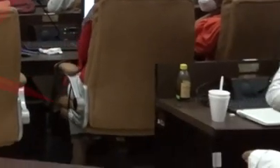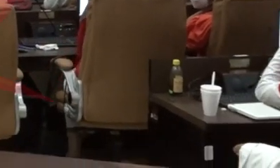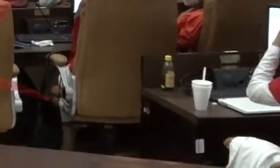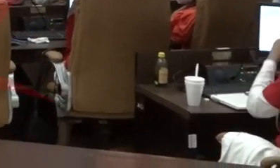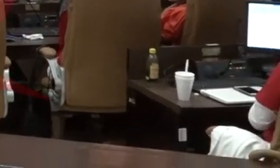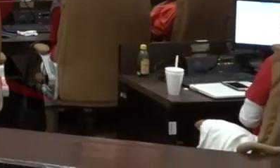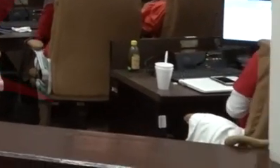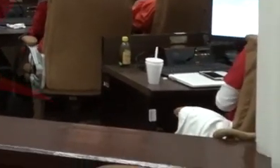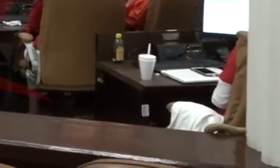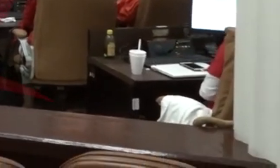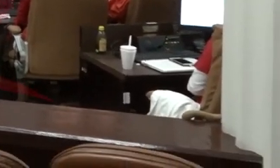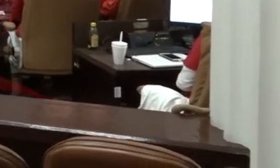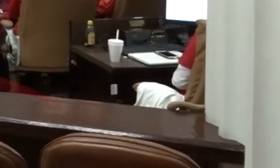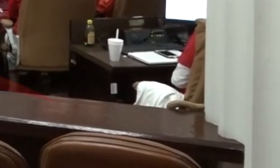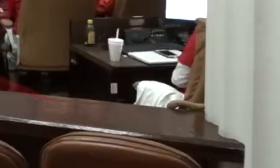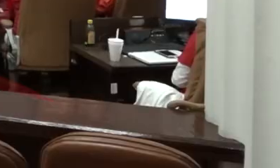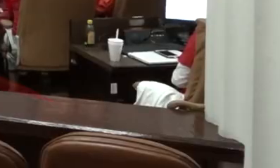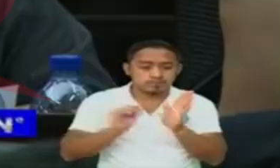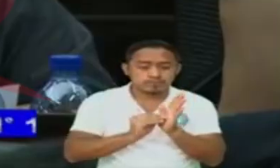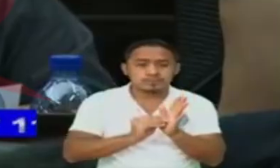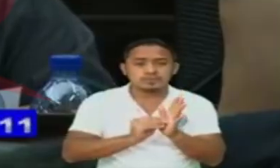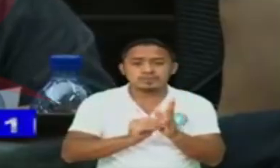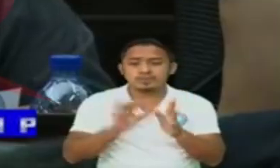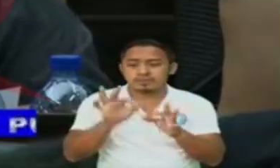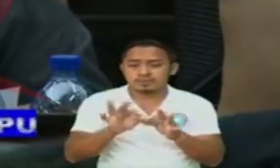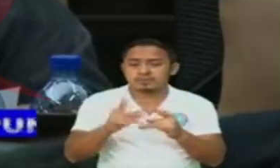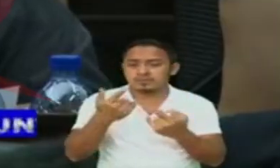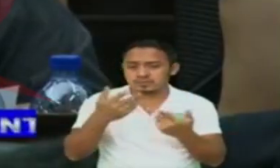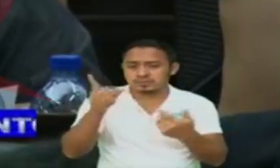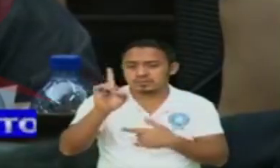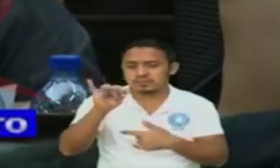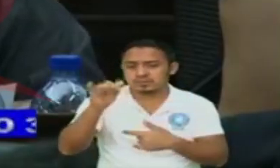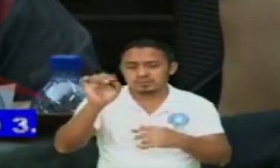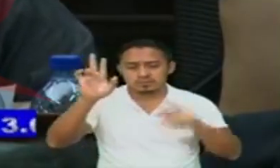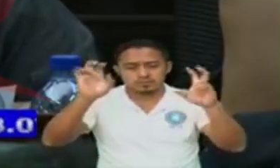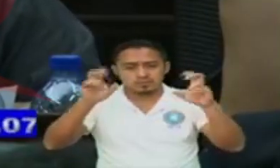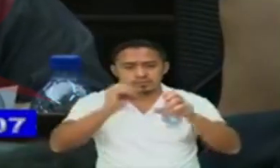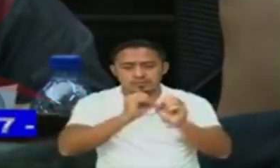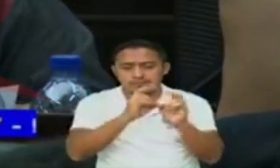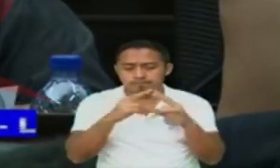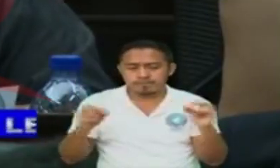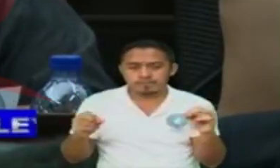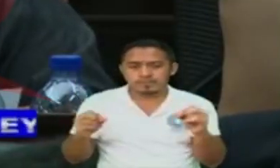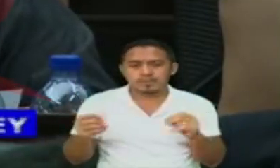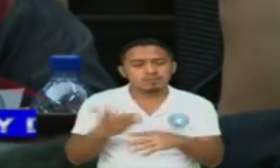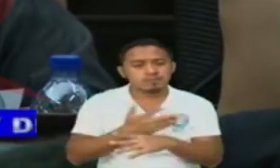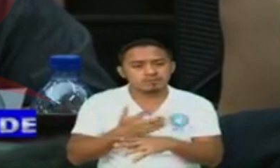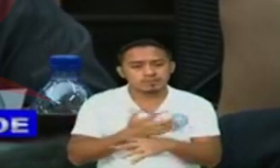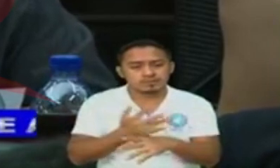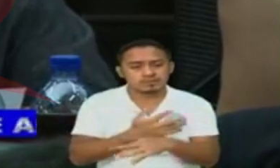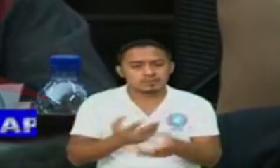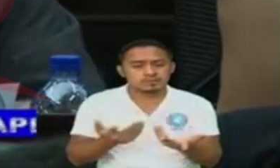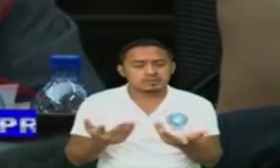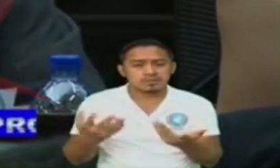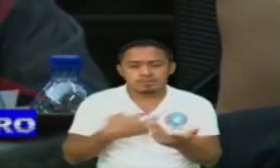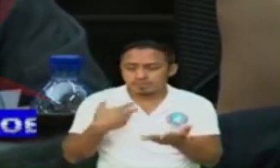tema contenido y definido en este digesto para el Estado de Nicaragua con los respectivos instrumentos jurídicos